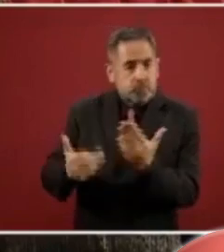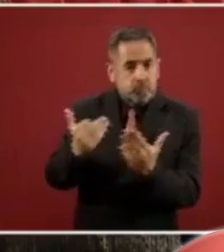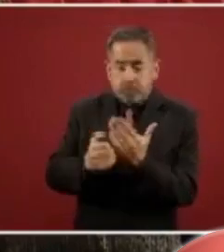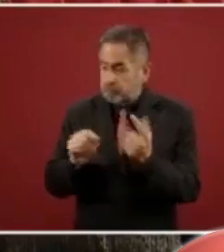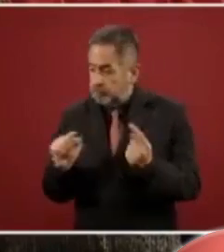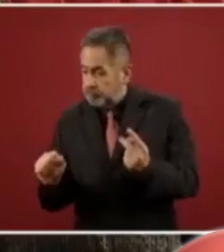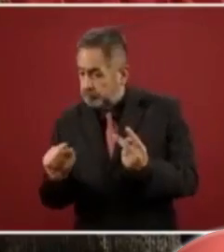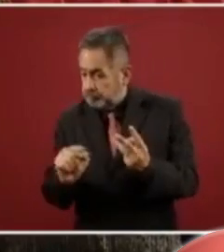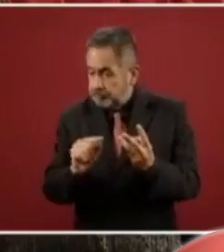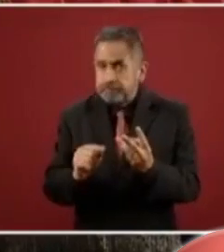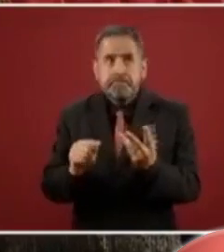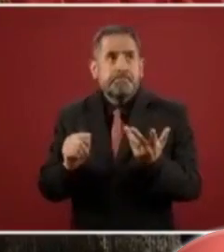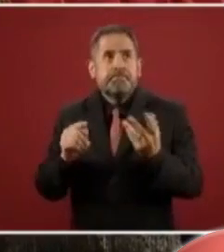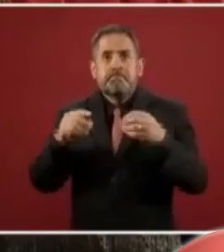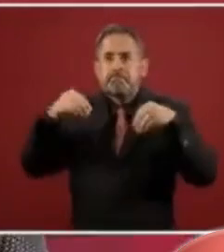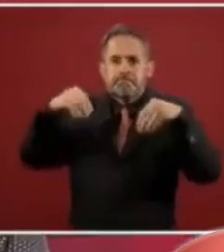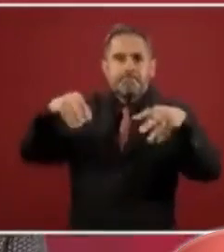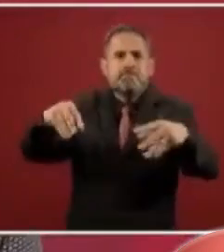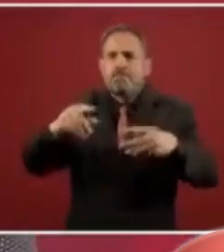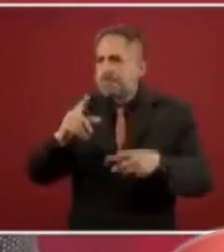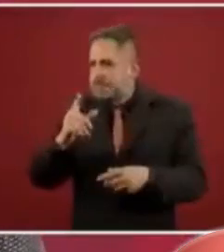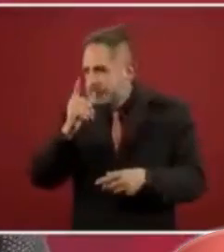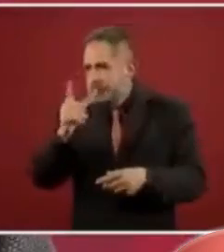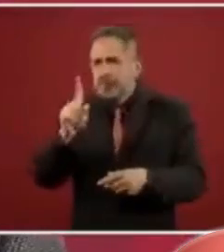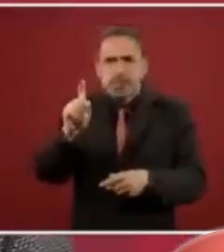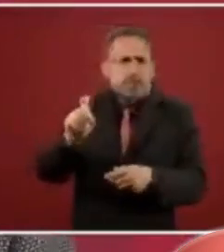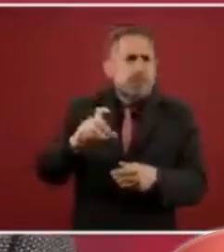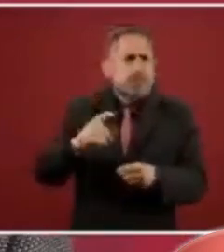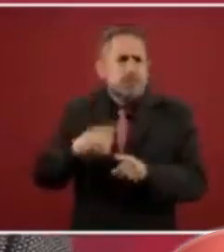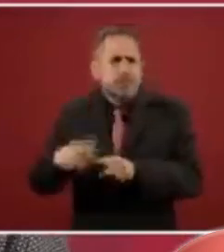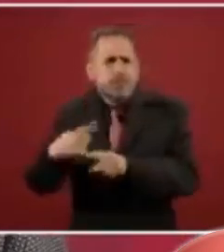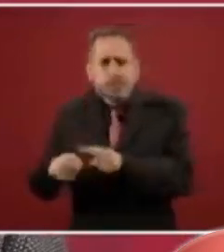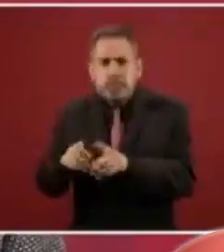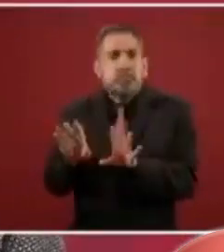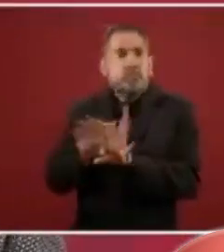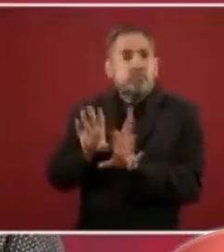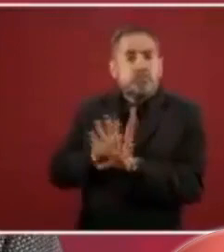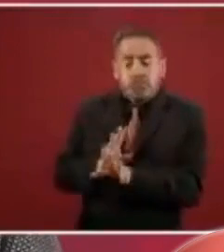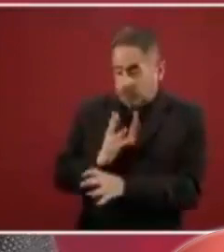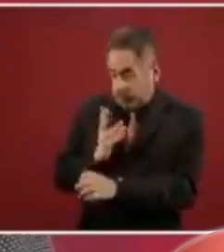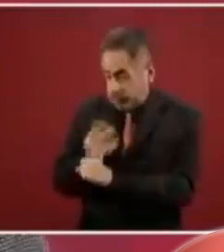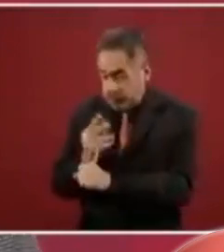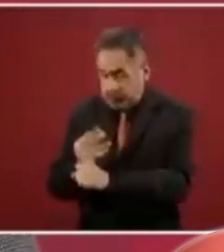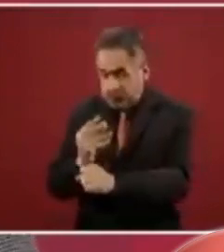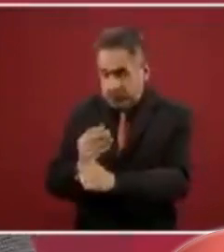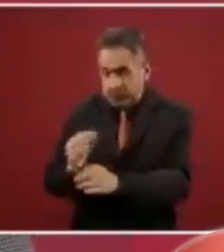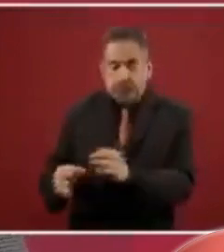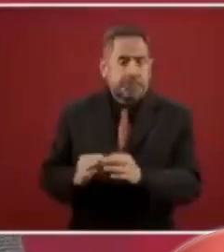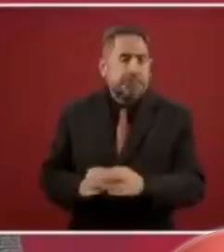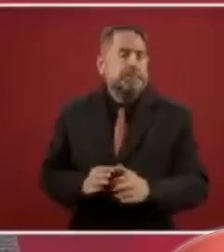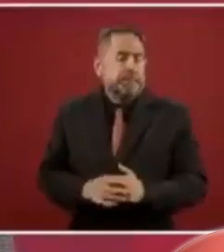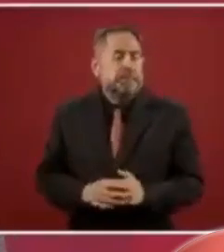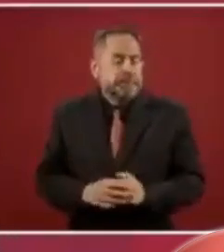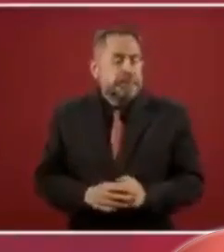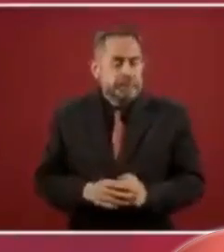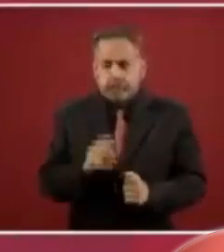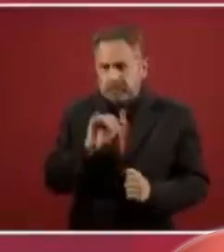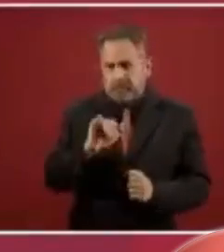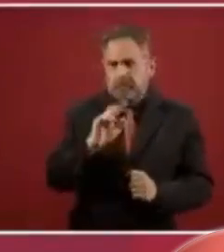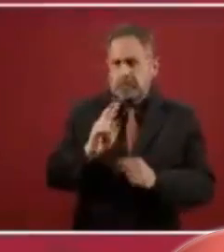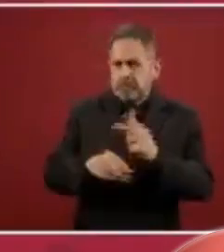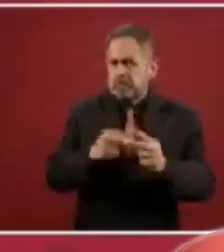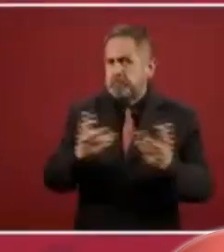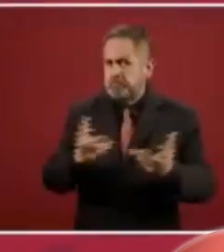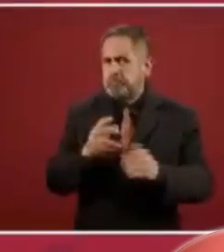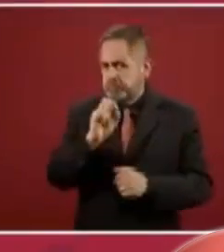temas de equipamientos y servicios dentro de sus propias áreas de trabajo. Entonces, algo que vamos a realizar y que